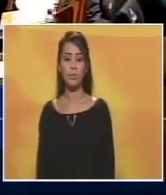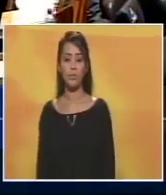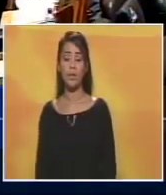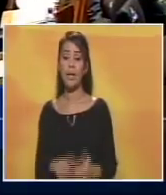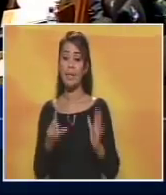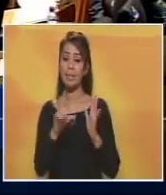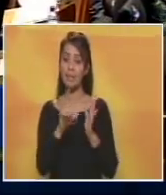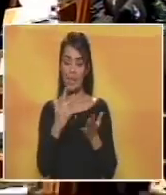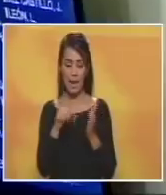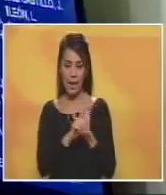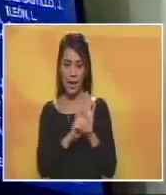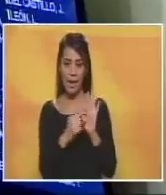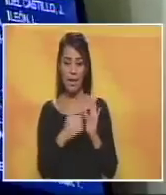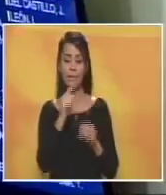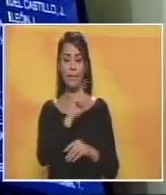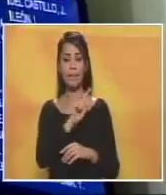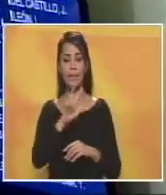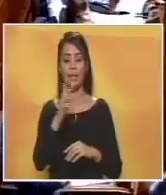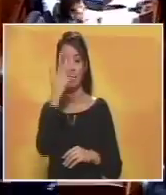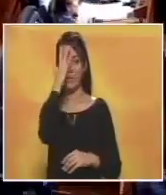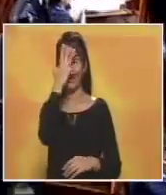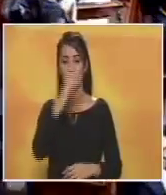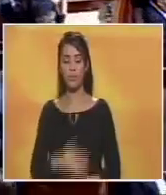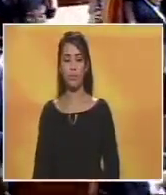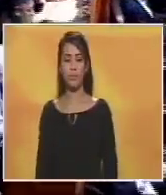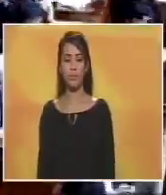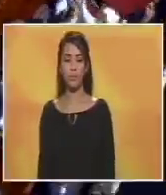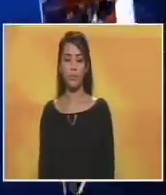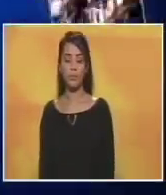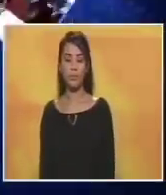caduca este próximo 13 de febrero.